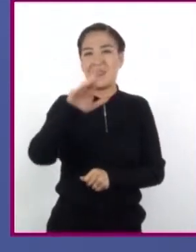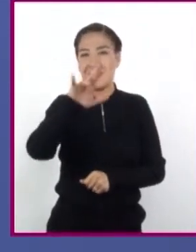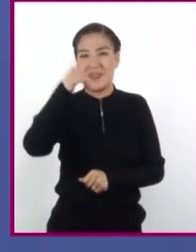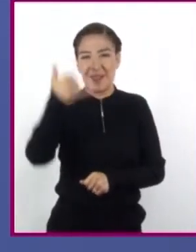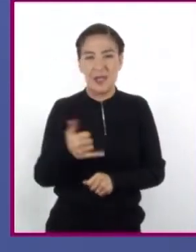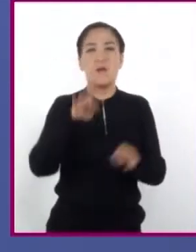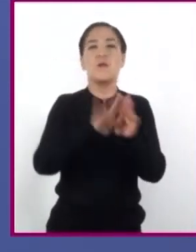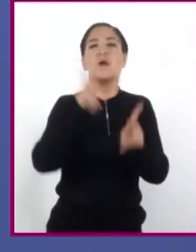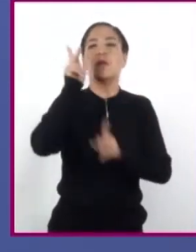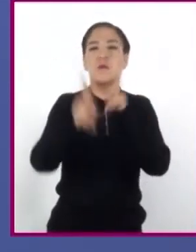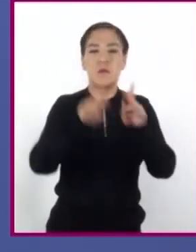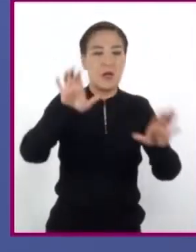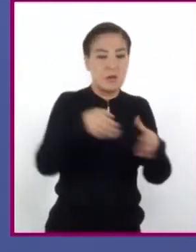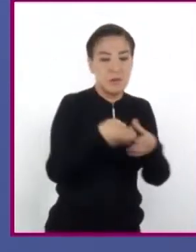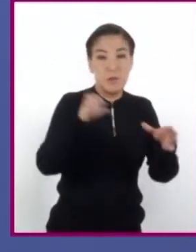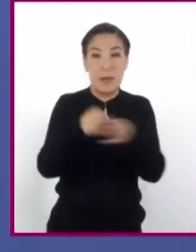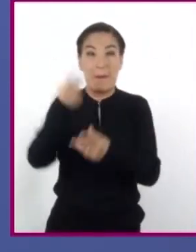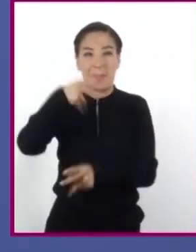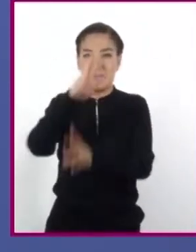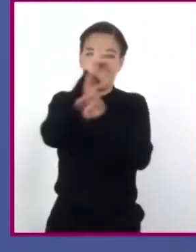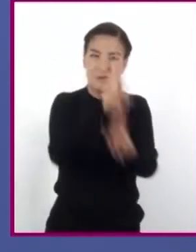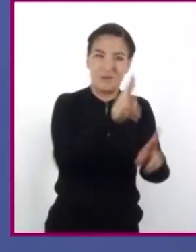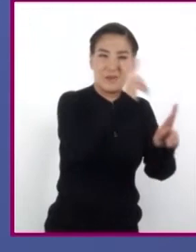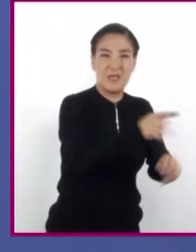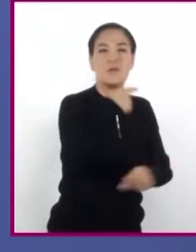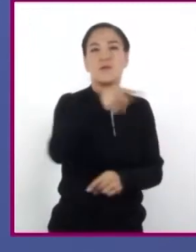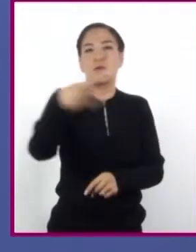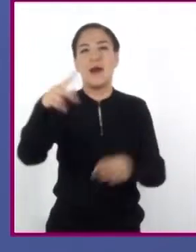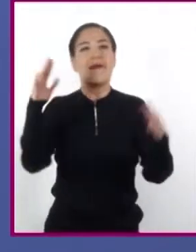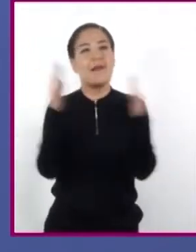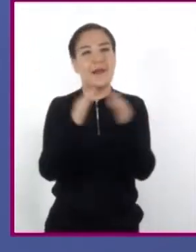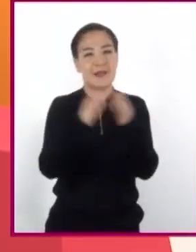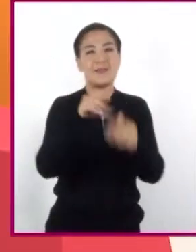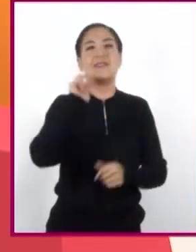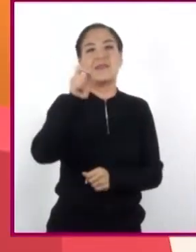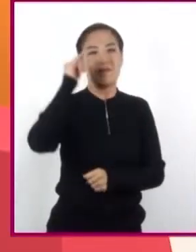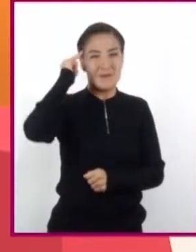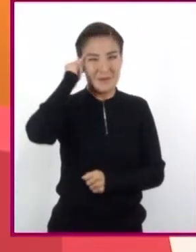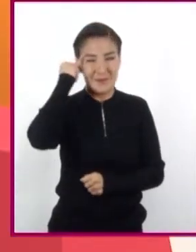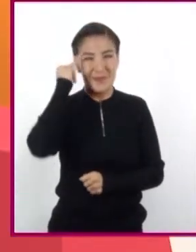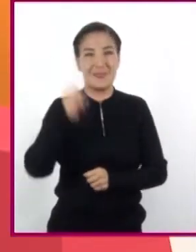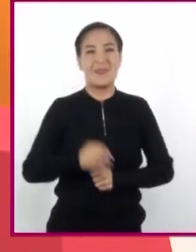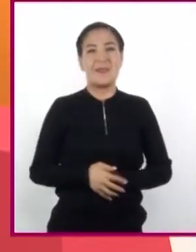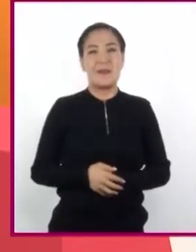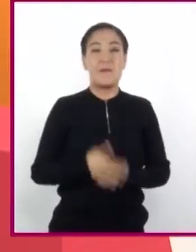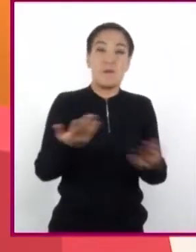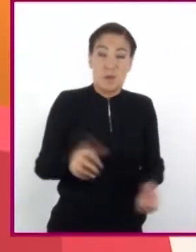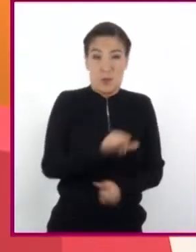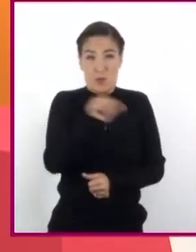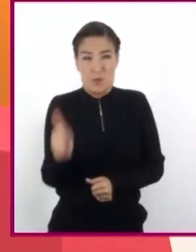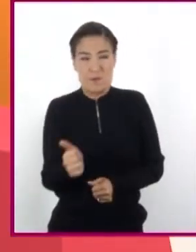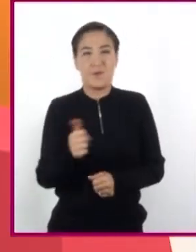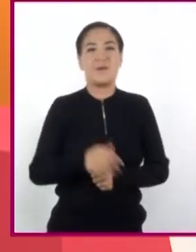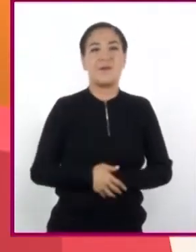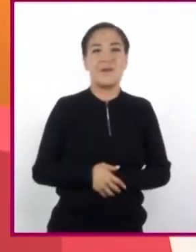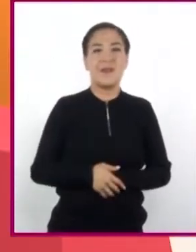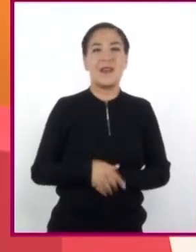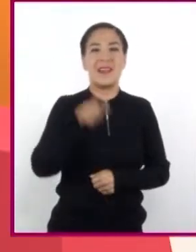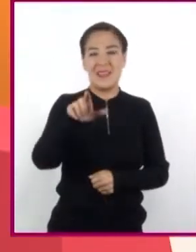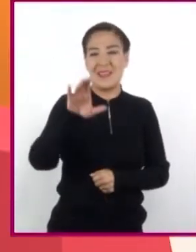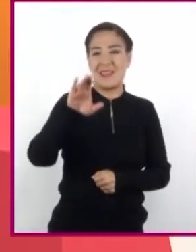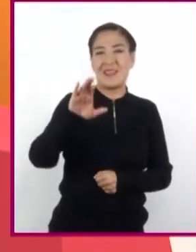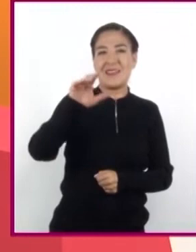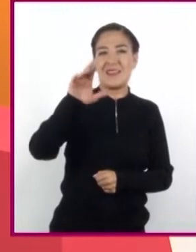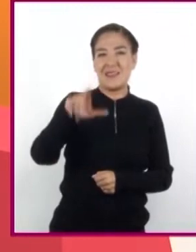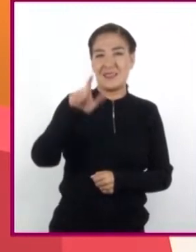las comunidades y respetando las propiedades de las tierras de los indígenas. Por otra parte, el clero secular y